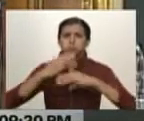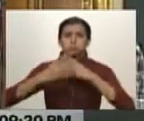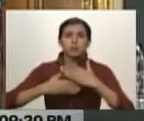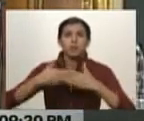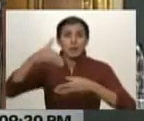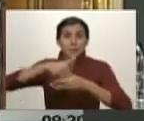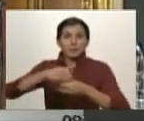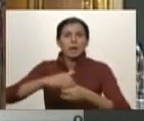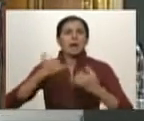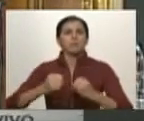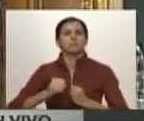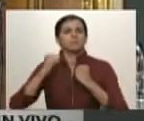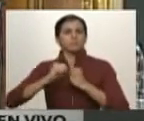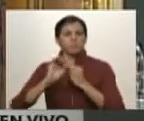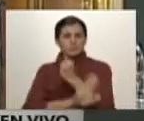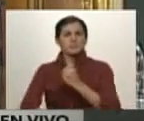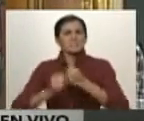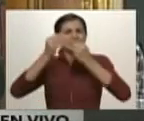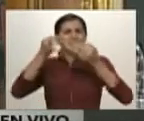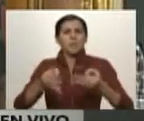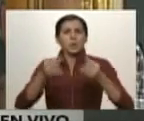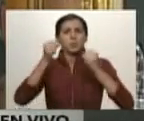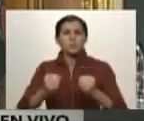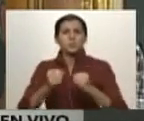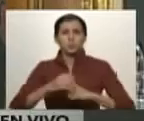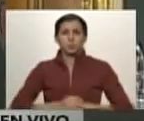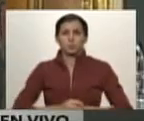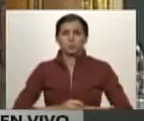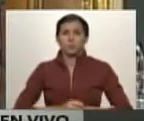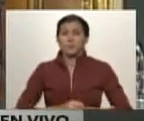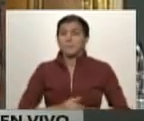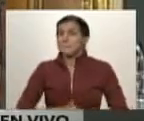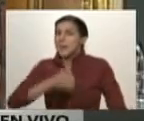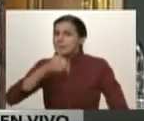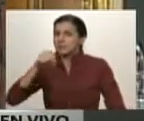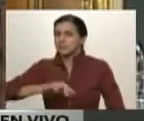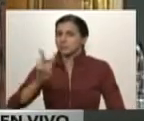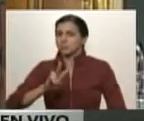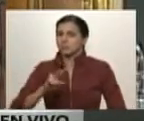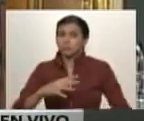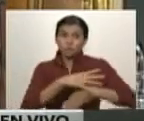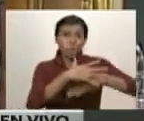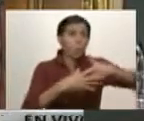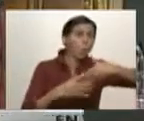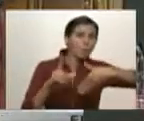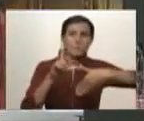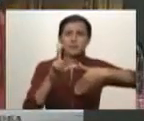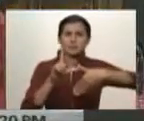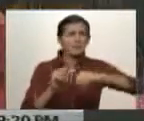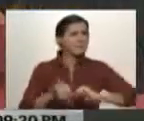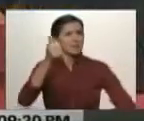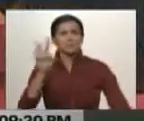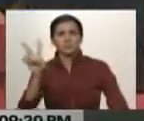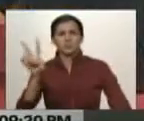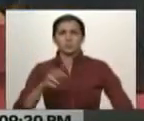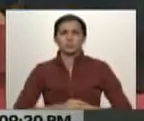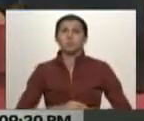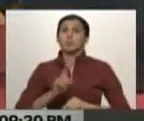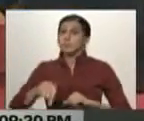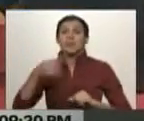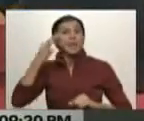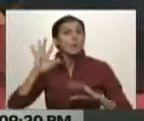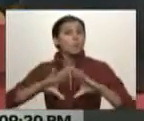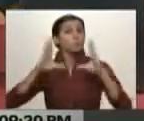seguro y blindado que hoy por hoy existe en américa latina y el caribe y yo creo que en buena parte del mundo